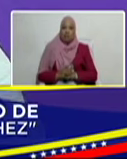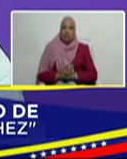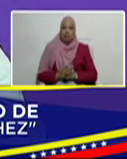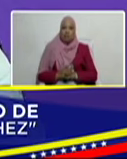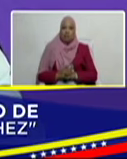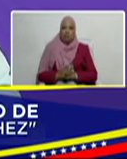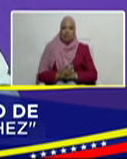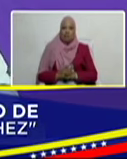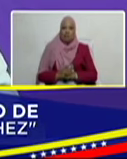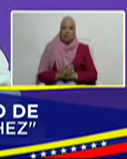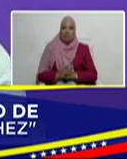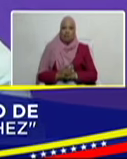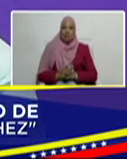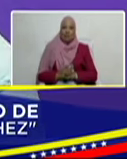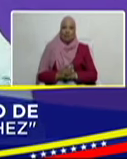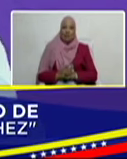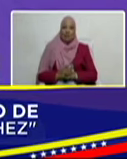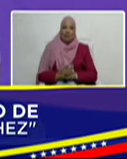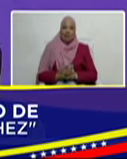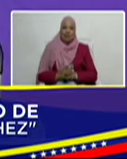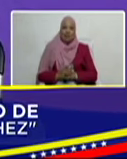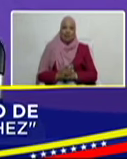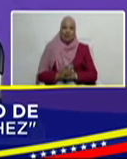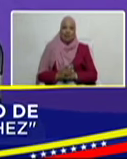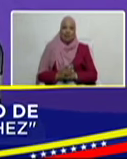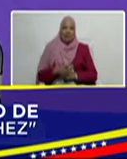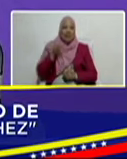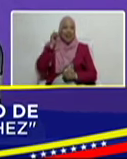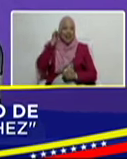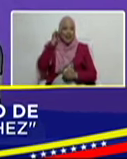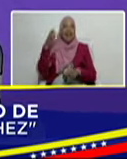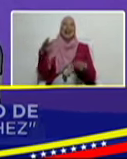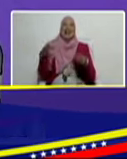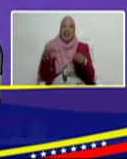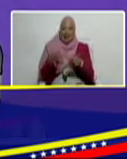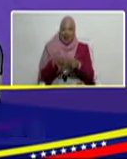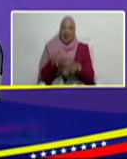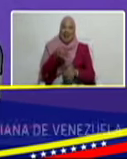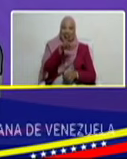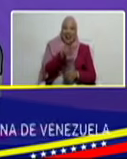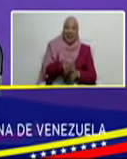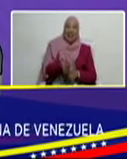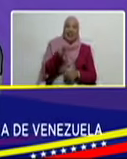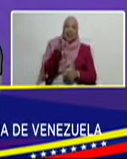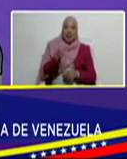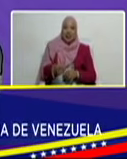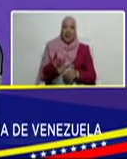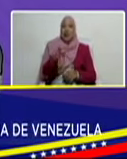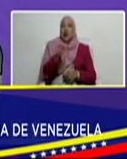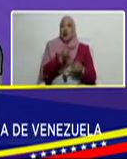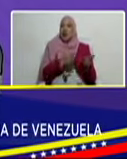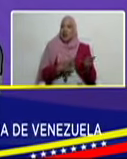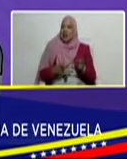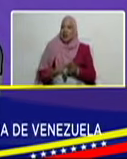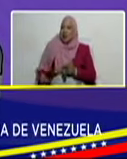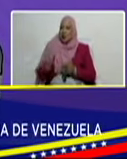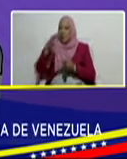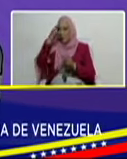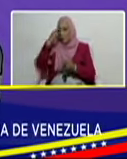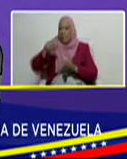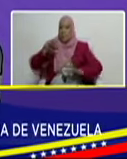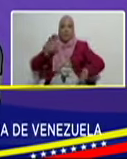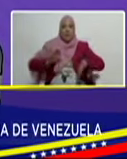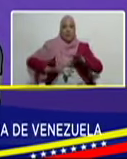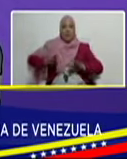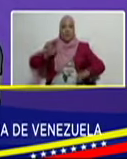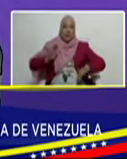Y un aplauso a este grupo que nos recibió con el repique del